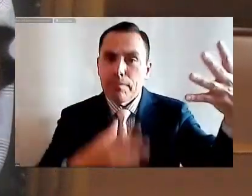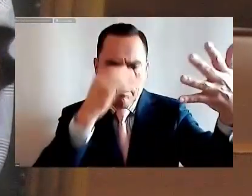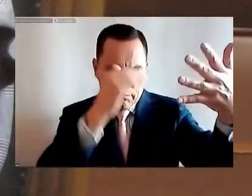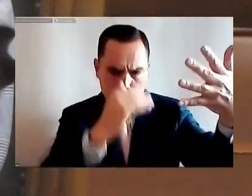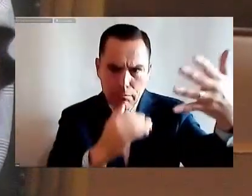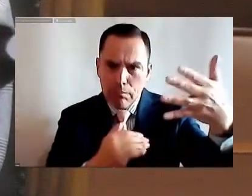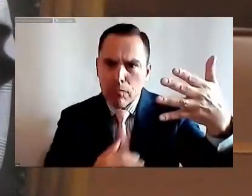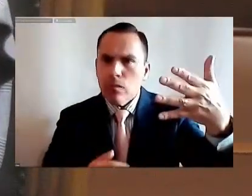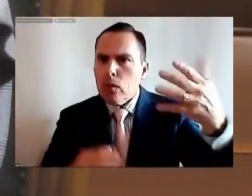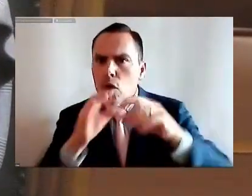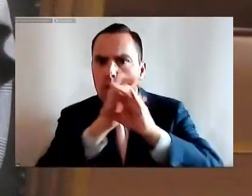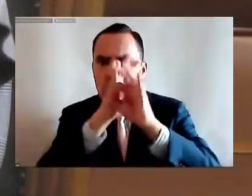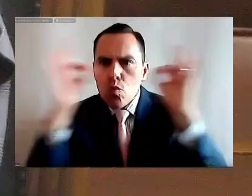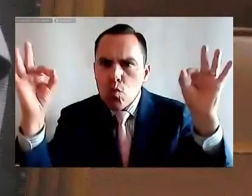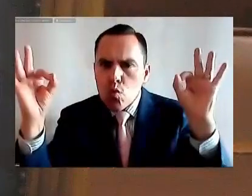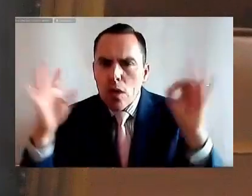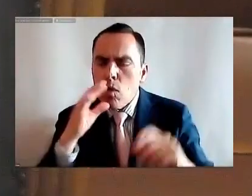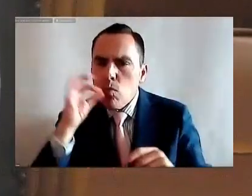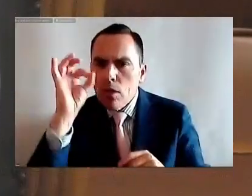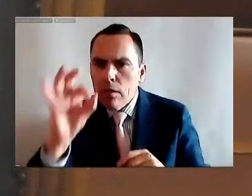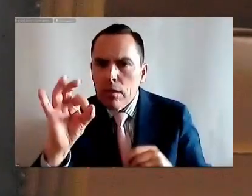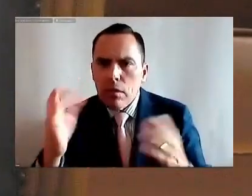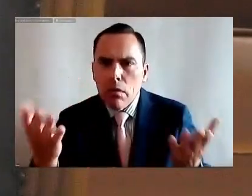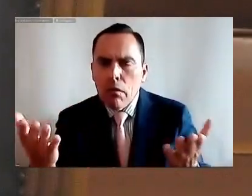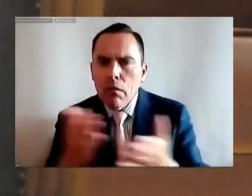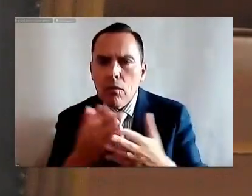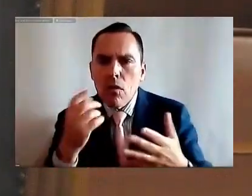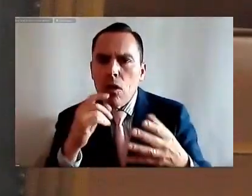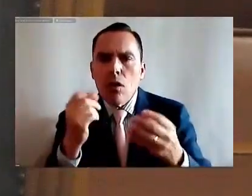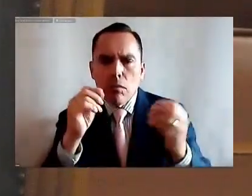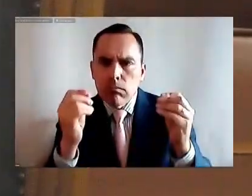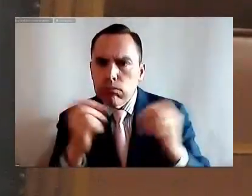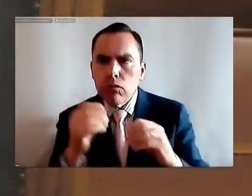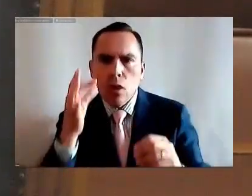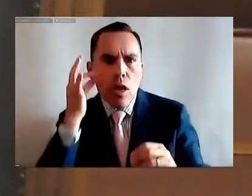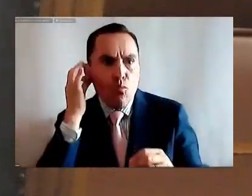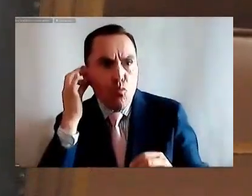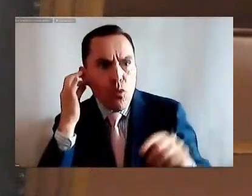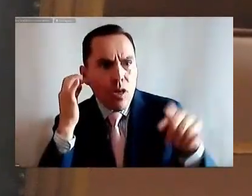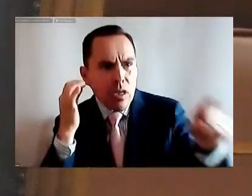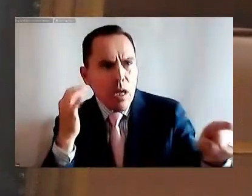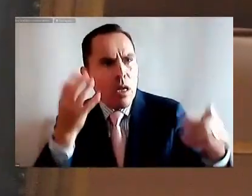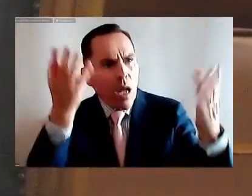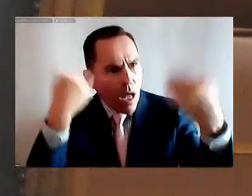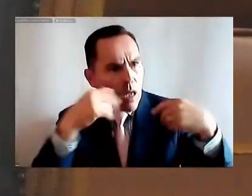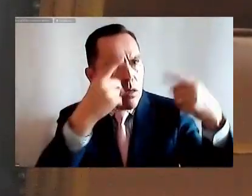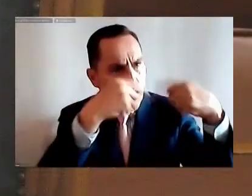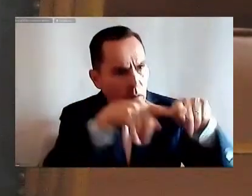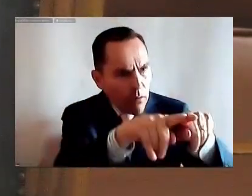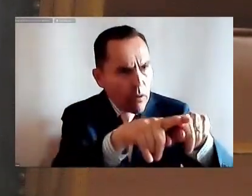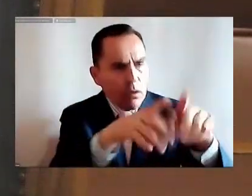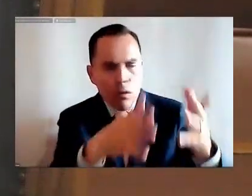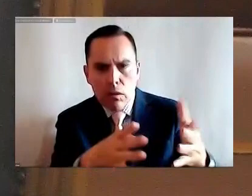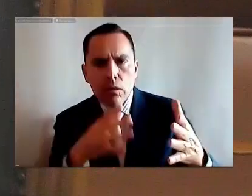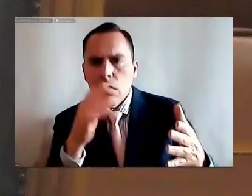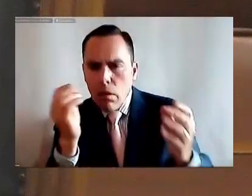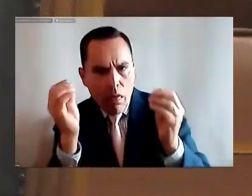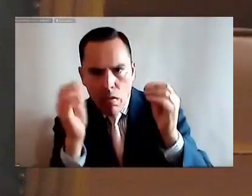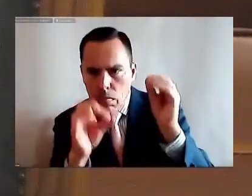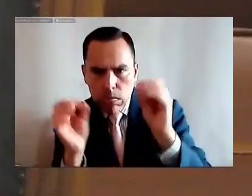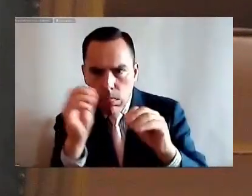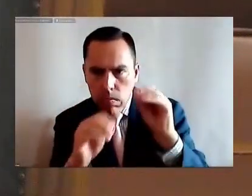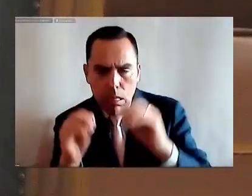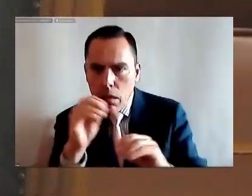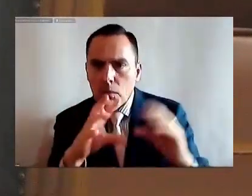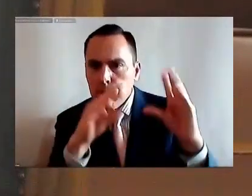dicho con todas sus letras, pero efectivamente si es una mujer que había tenido una relación de convivencia y mucho. Ni siquiera, o sea,